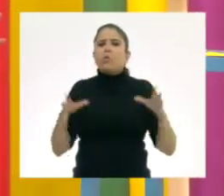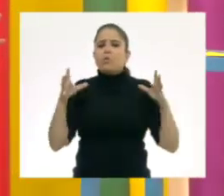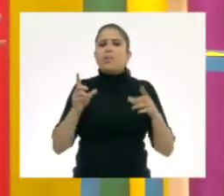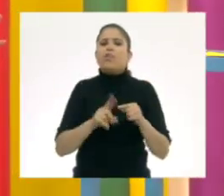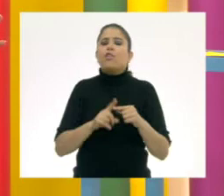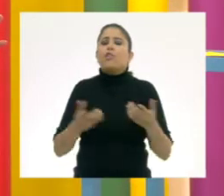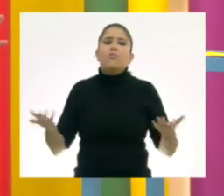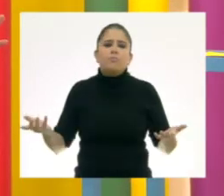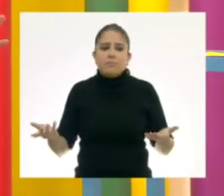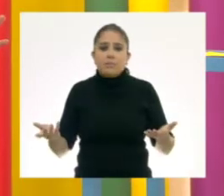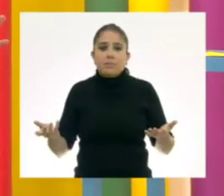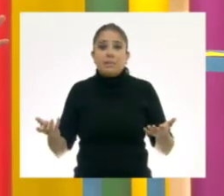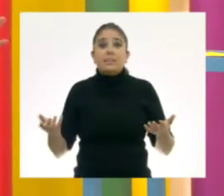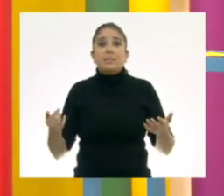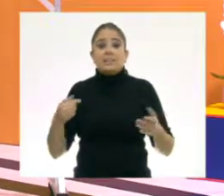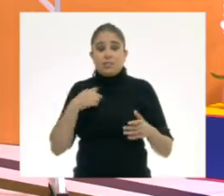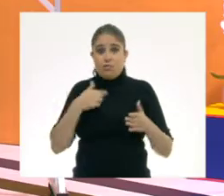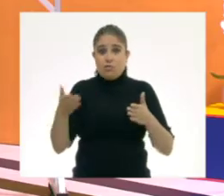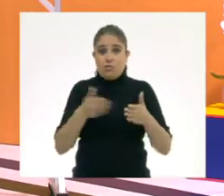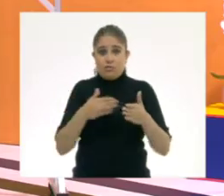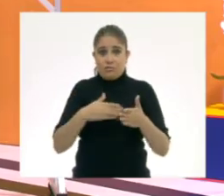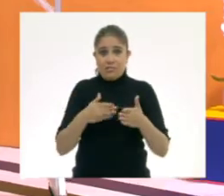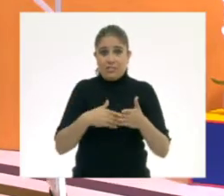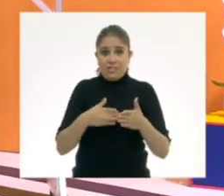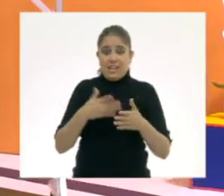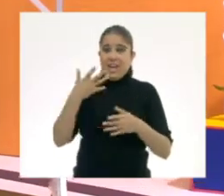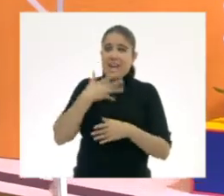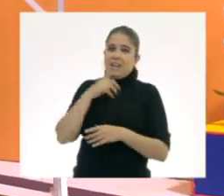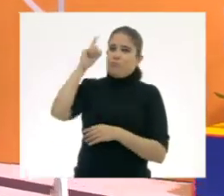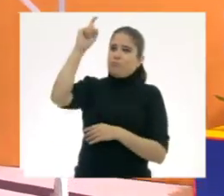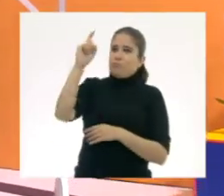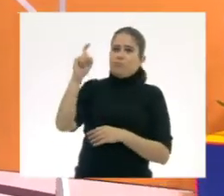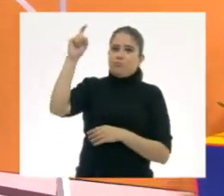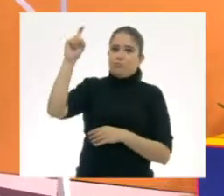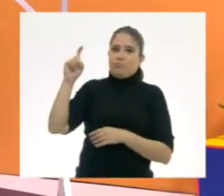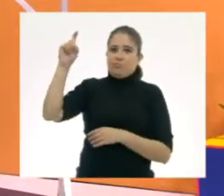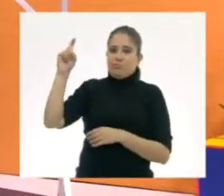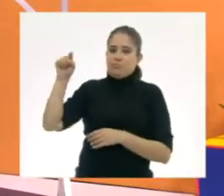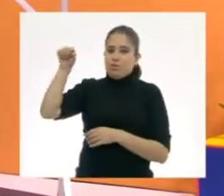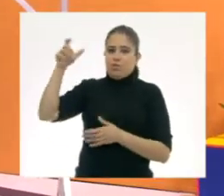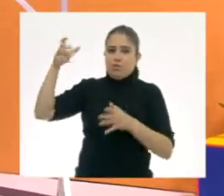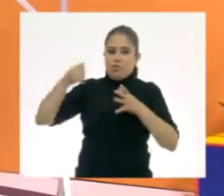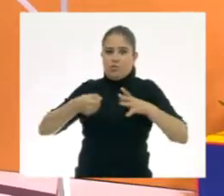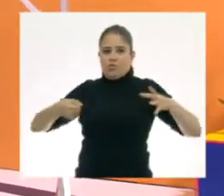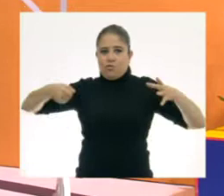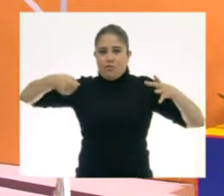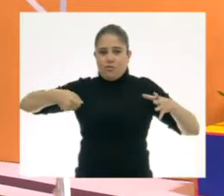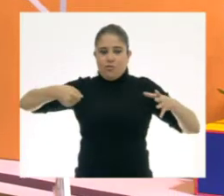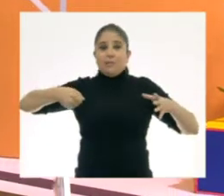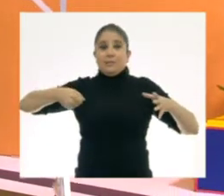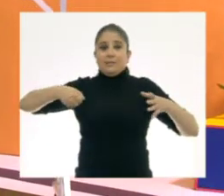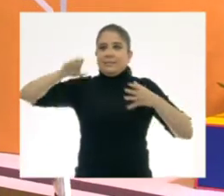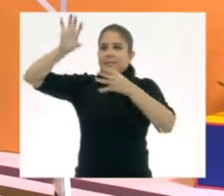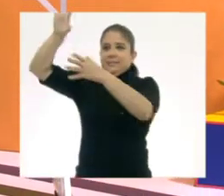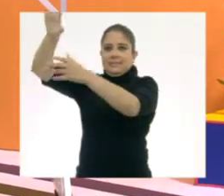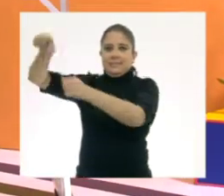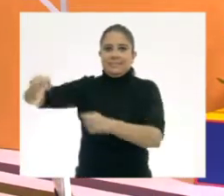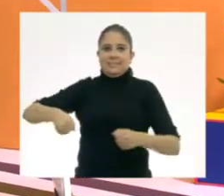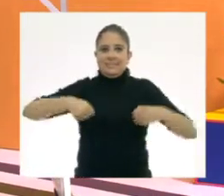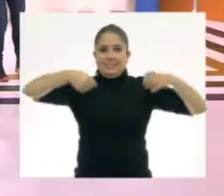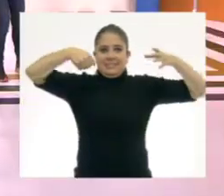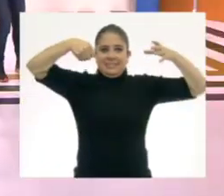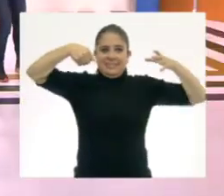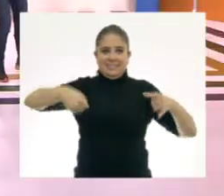olla? Yo, en mi cocina, están colgadas en unos ganchitos así. Bueno, muy bien, vamos a ver, vamos a tomar la olla. Muy